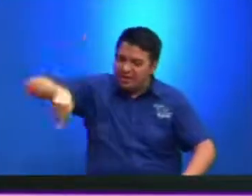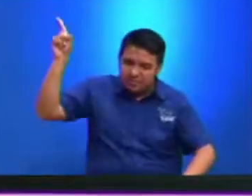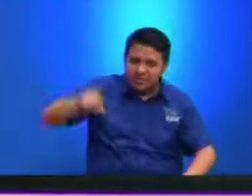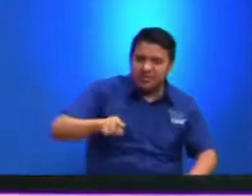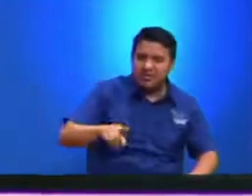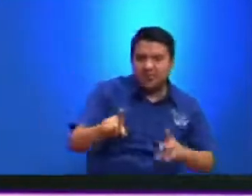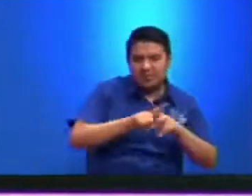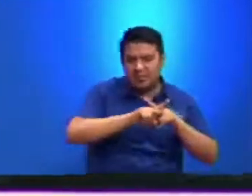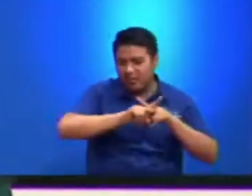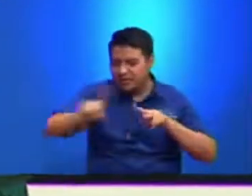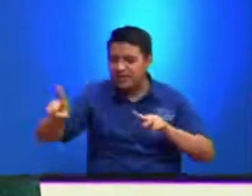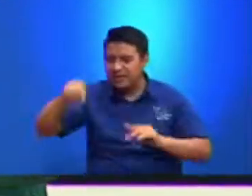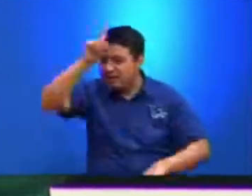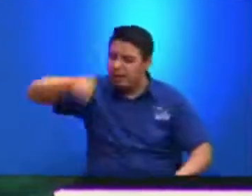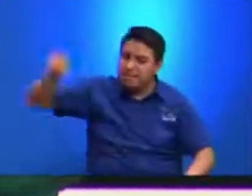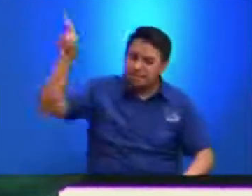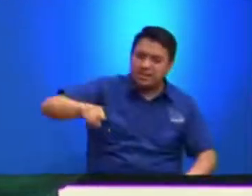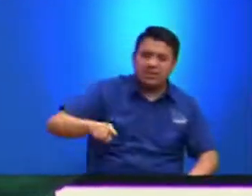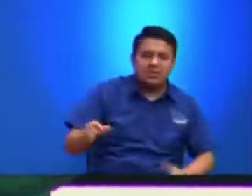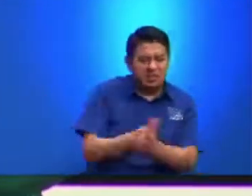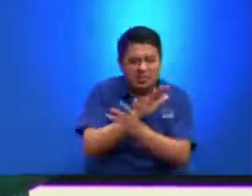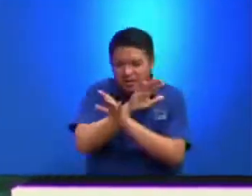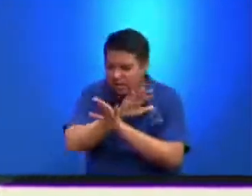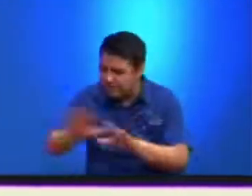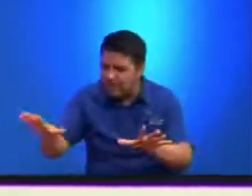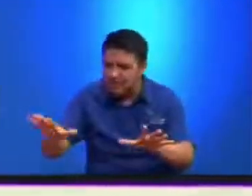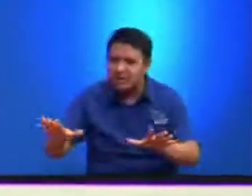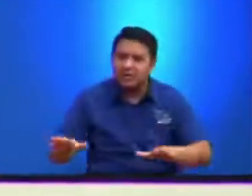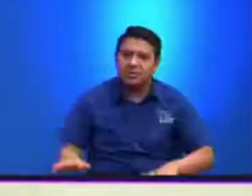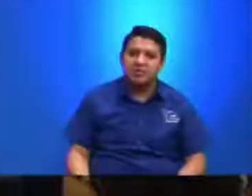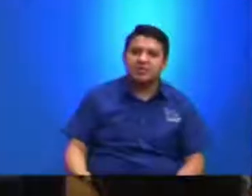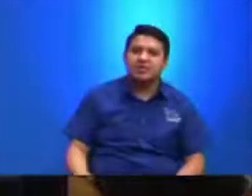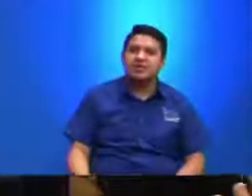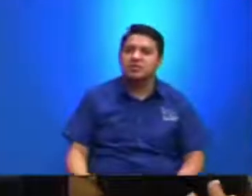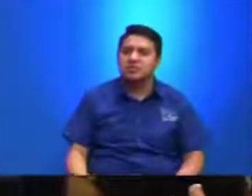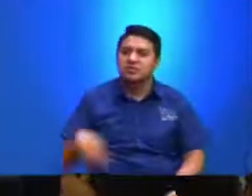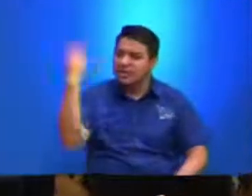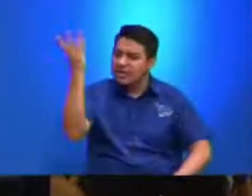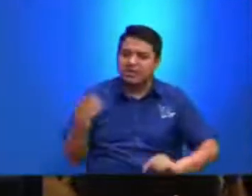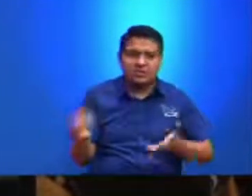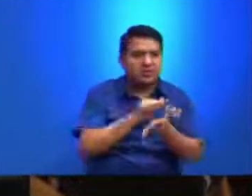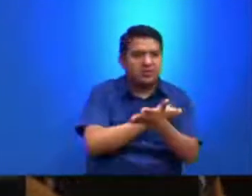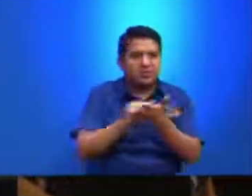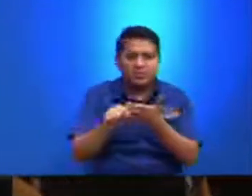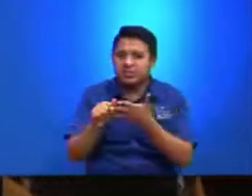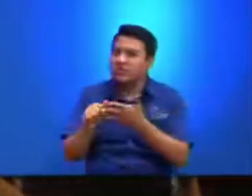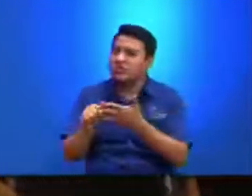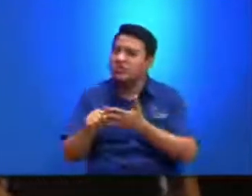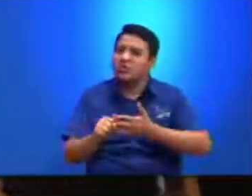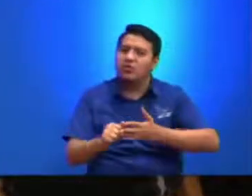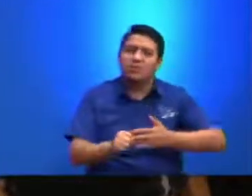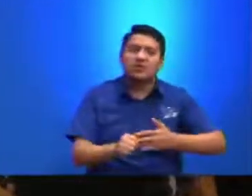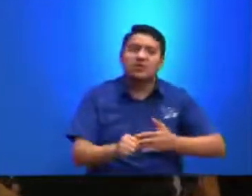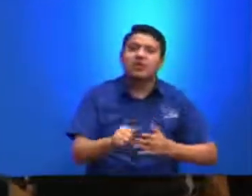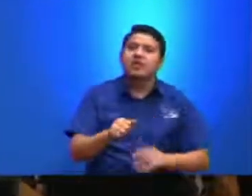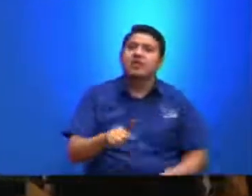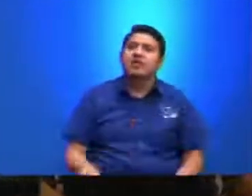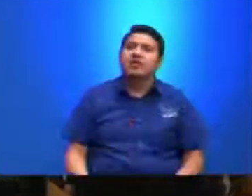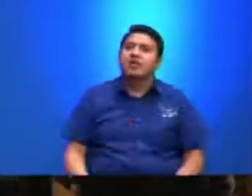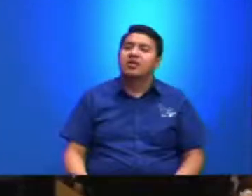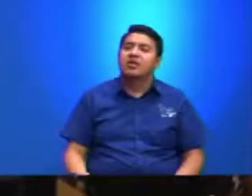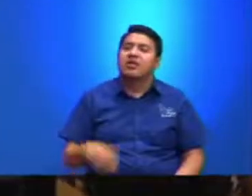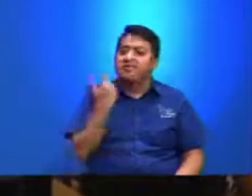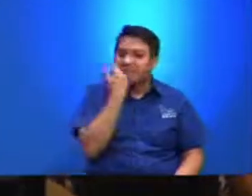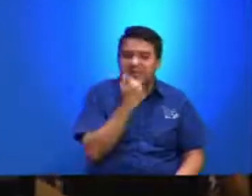de Dios. Porque este pueblo es santo, es comprado por la sangre bendita que